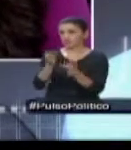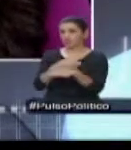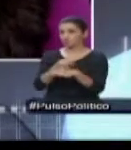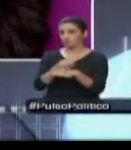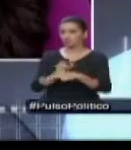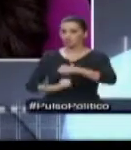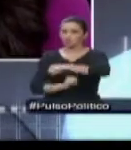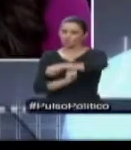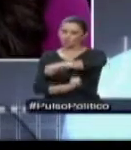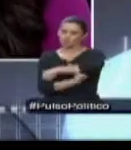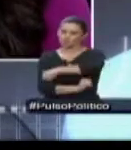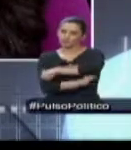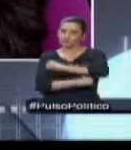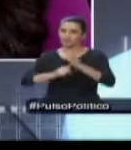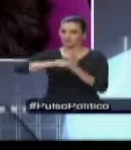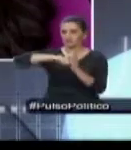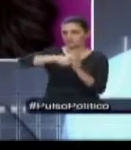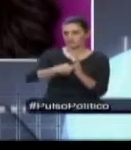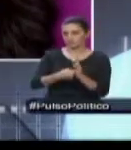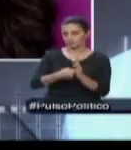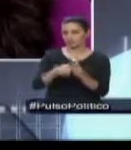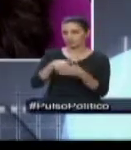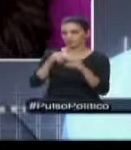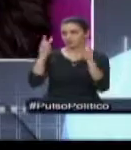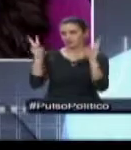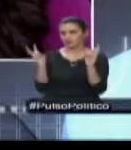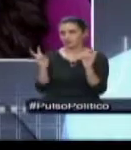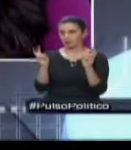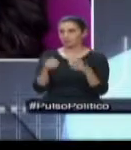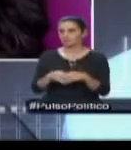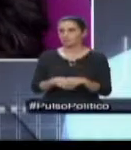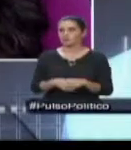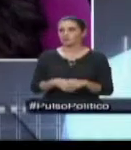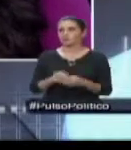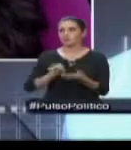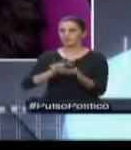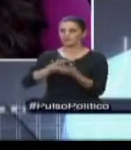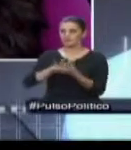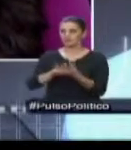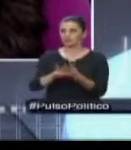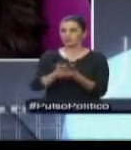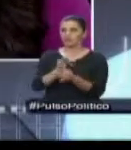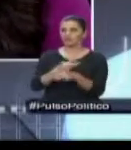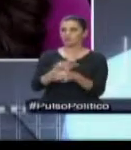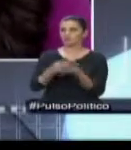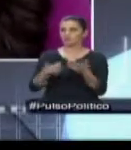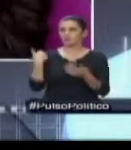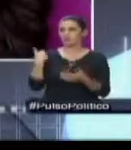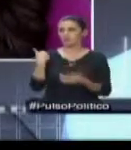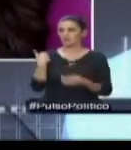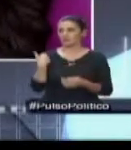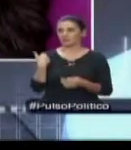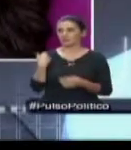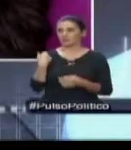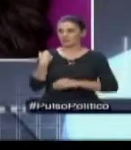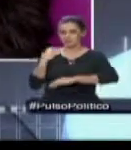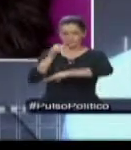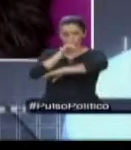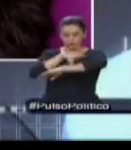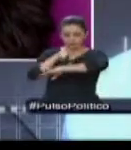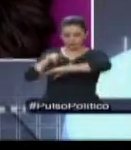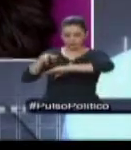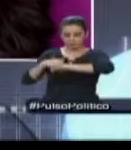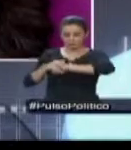de la contraloría general del estado en el tema de eliminar la facultad que tendría de verificar el